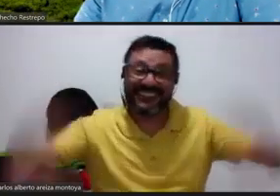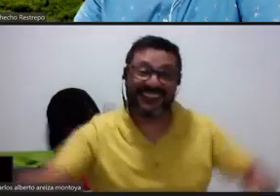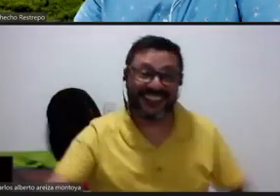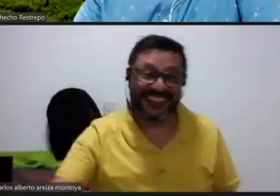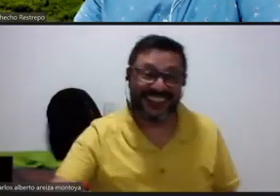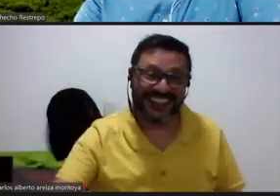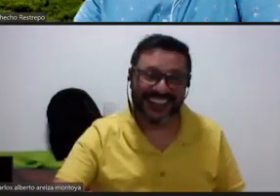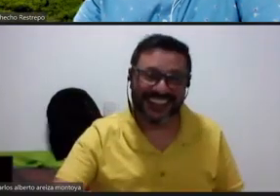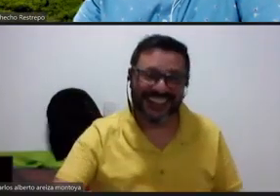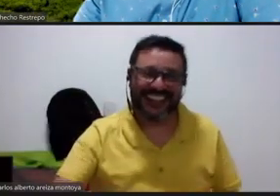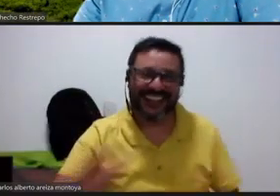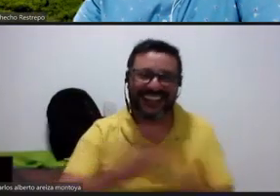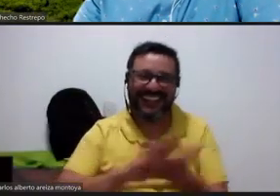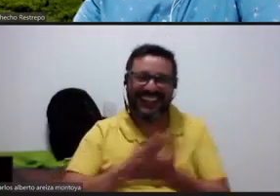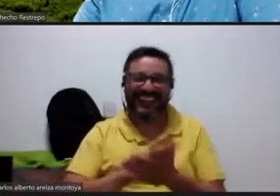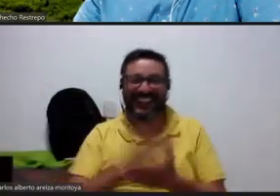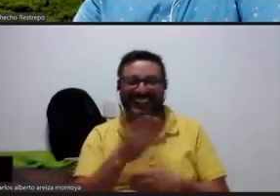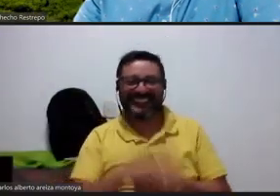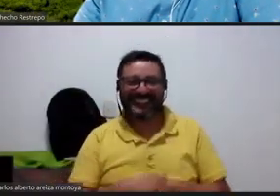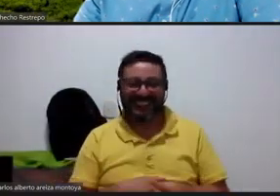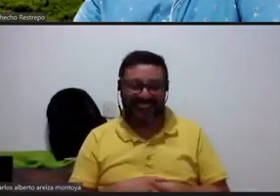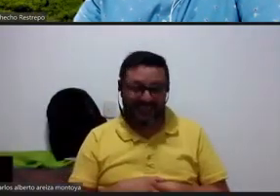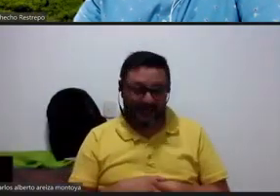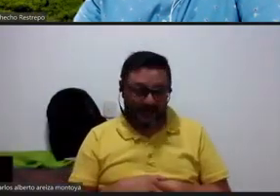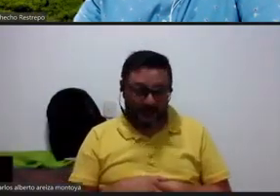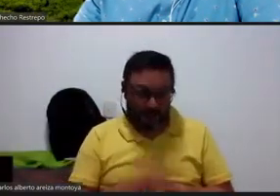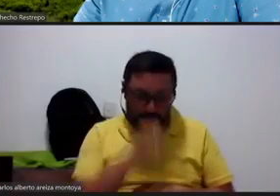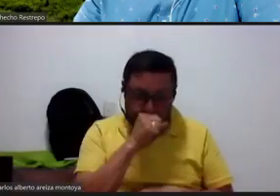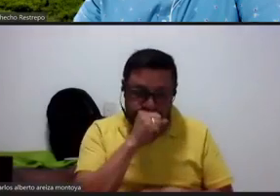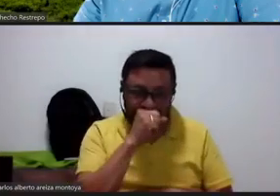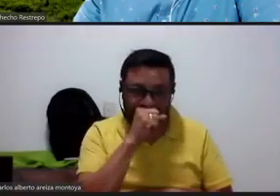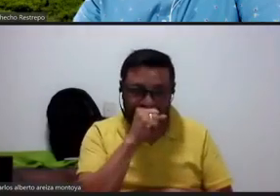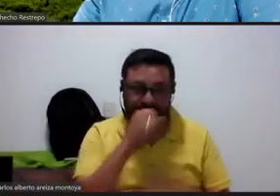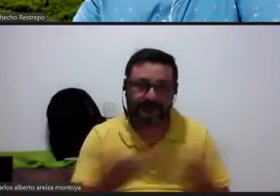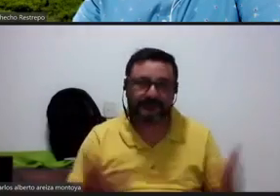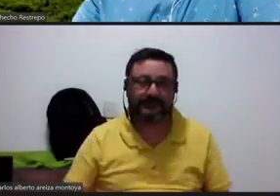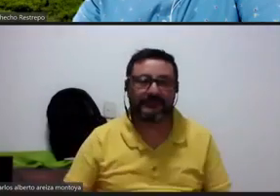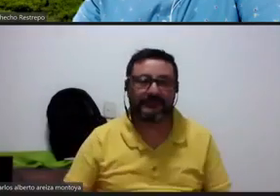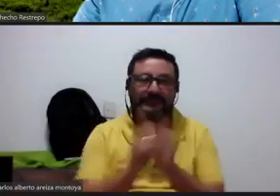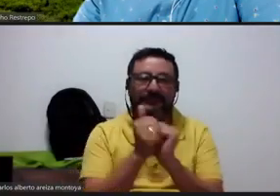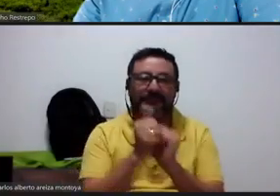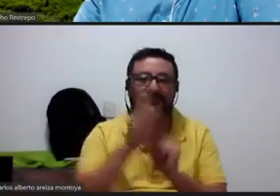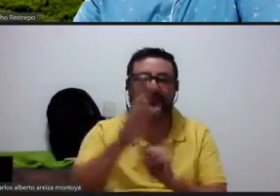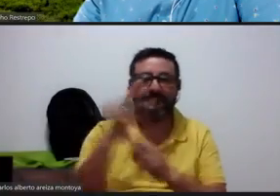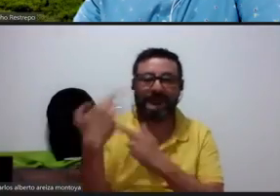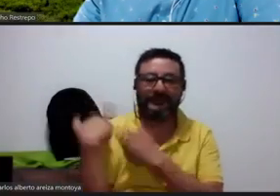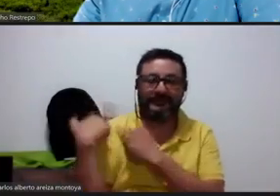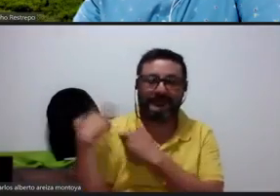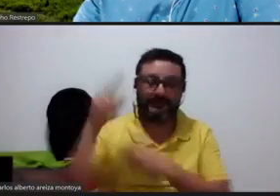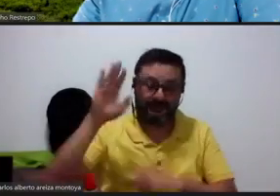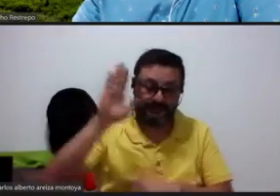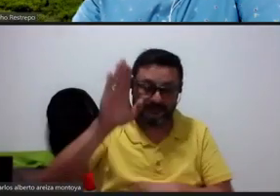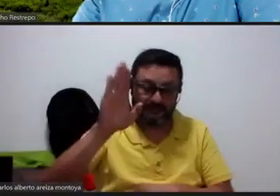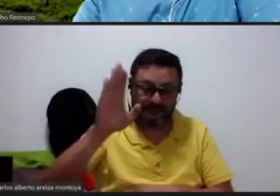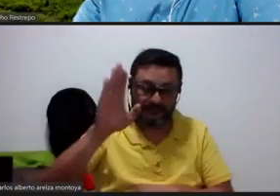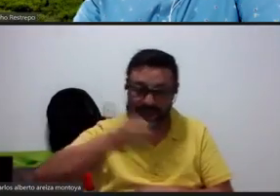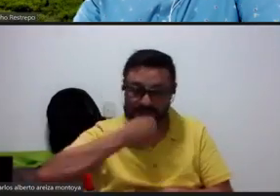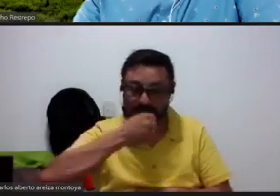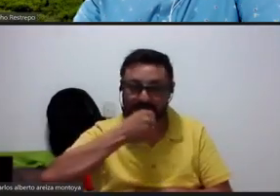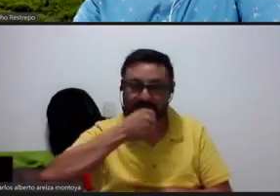Bueno, Sebas, yo me quedo con que ustedes, los deportistas, son los responsables de las noticias